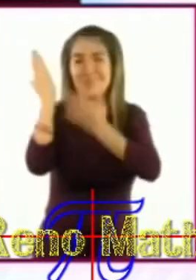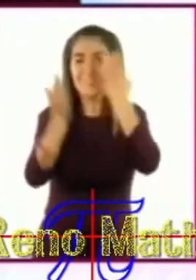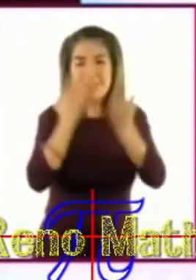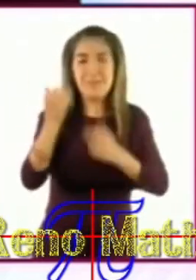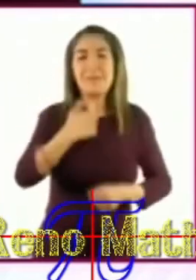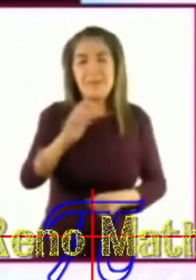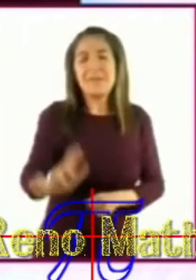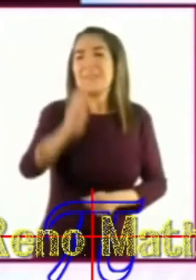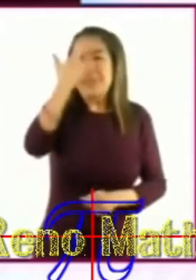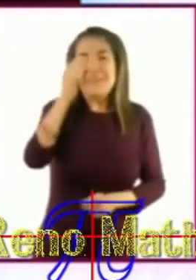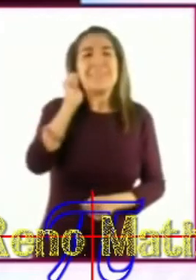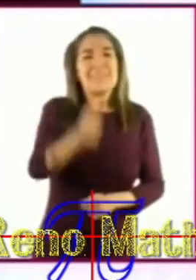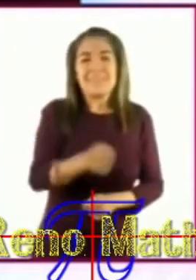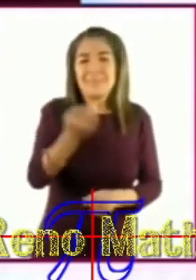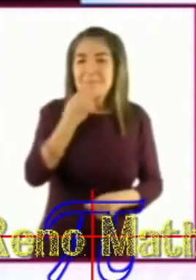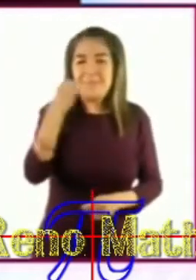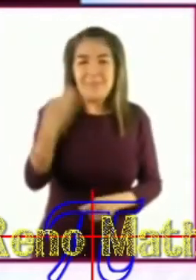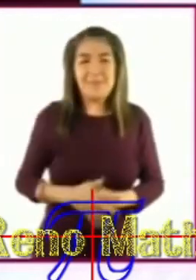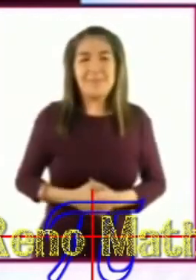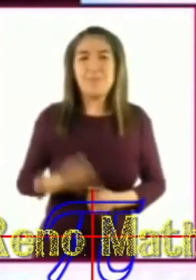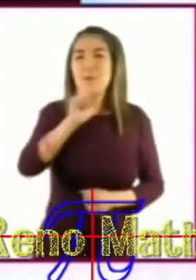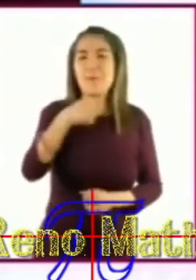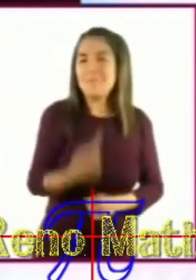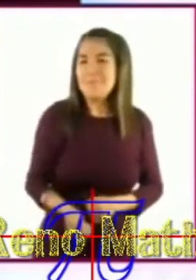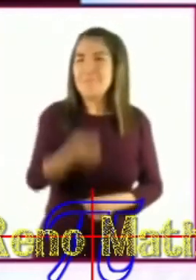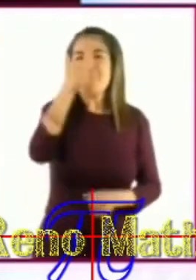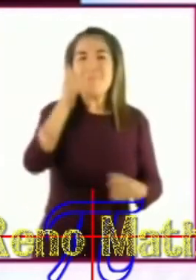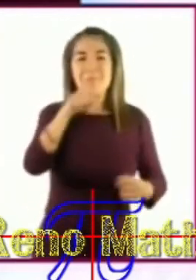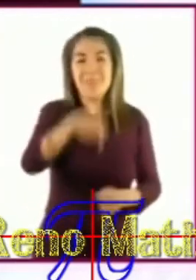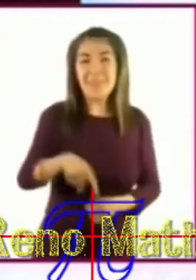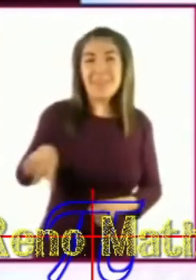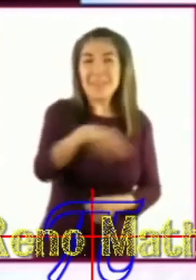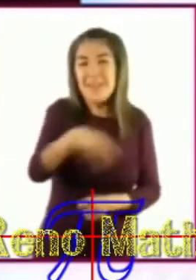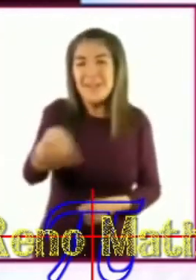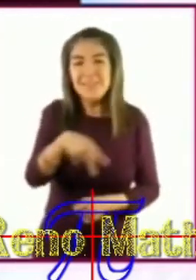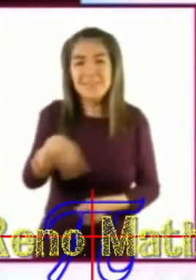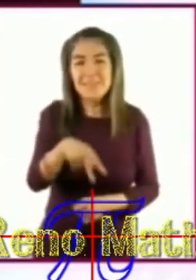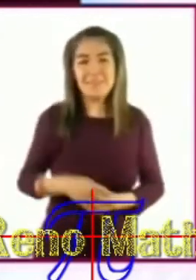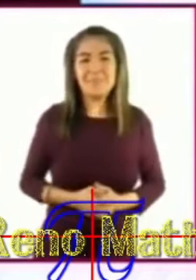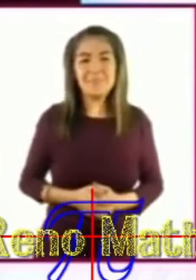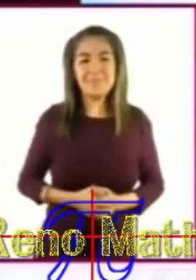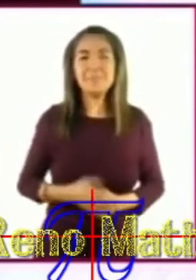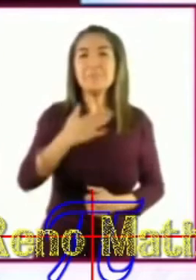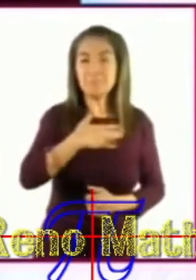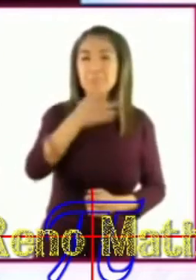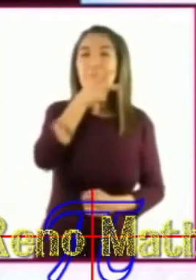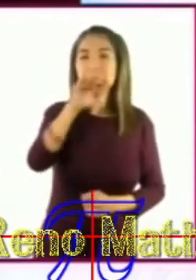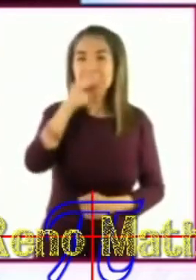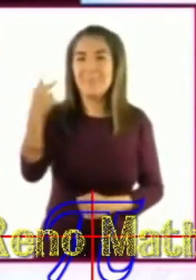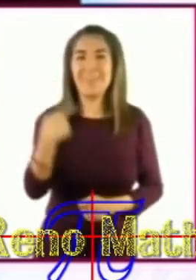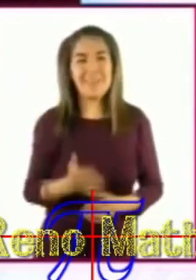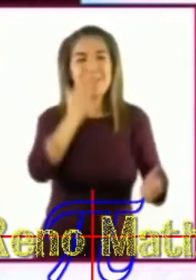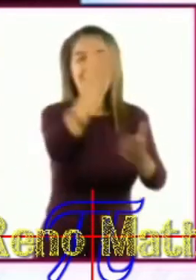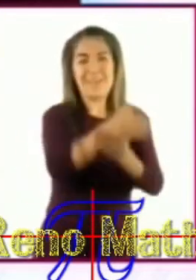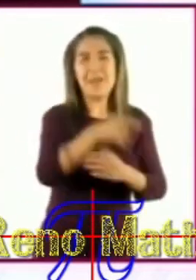tengo un recuerdo padrísimo de cuando tuve mi primer contacto con la danza y fue que mis padres me llevaron a una kermés de mi